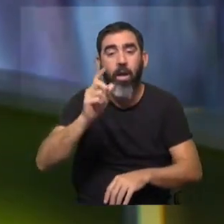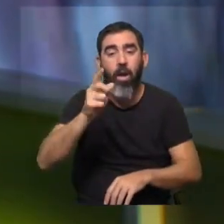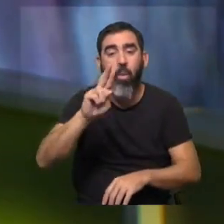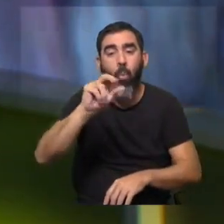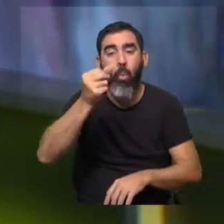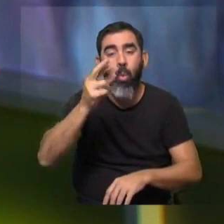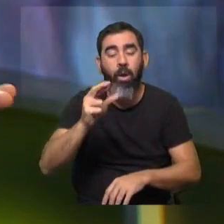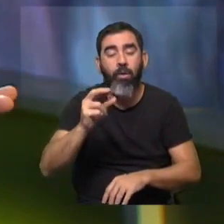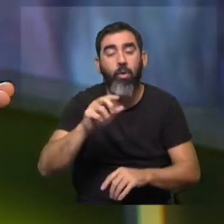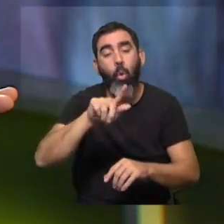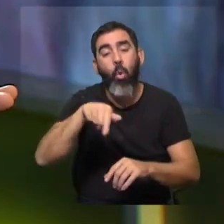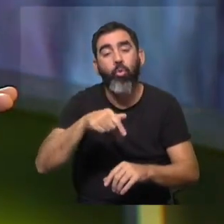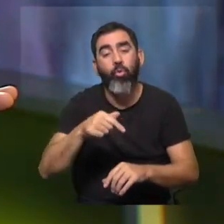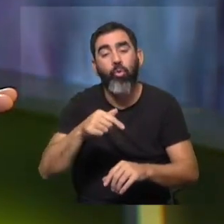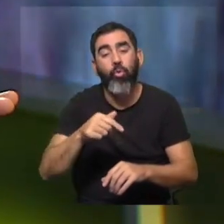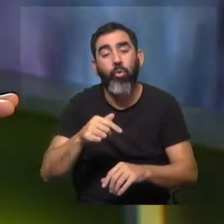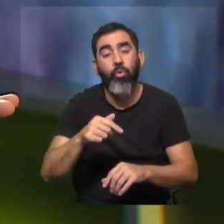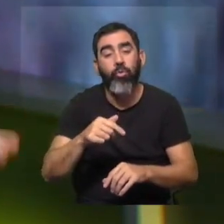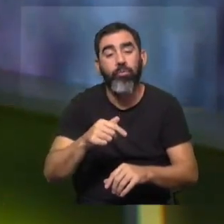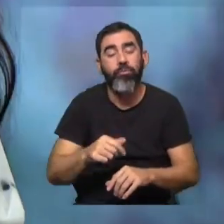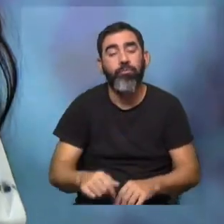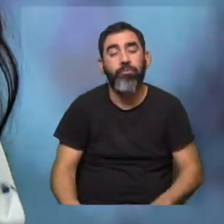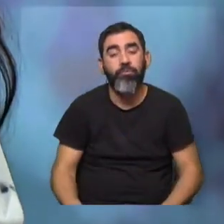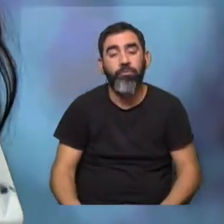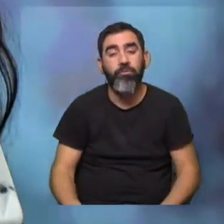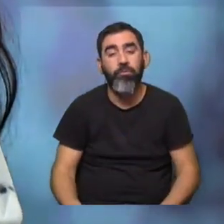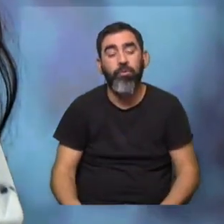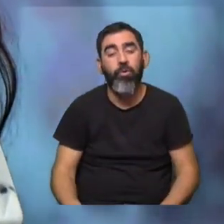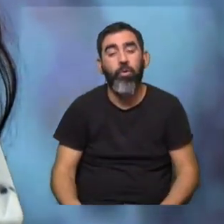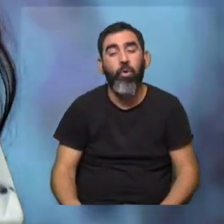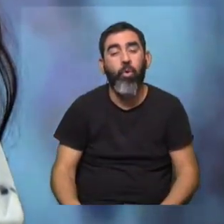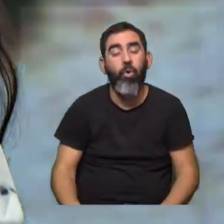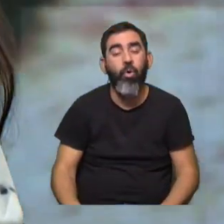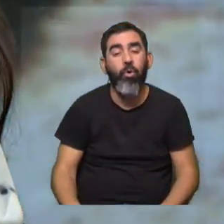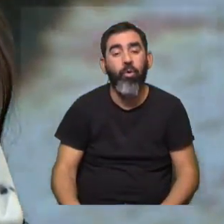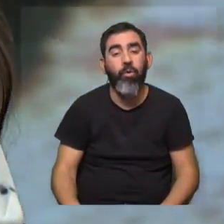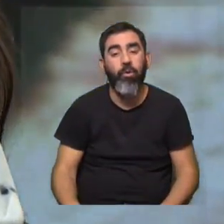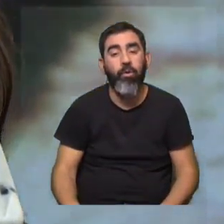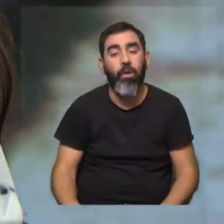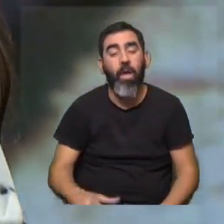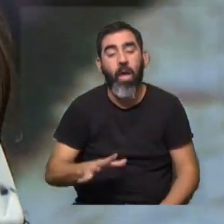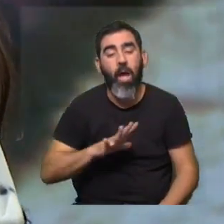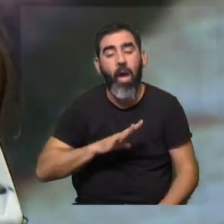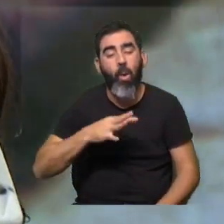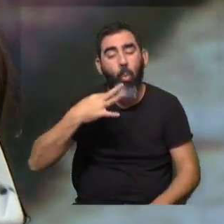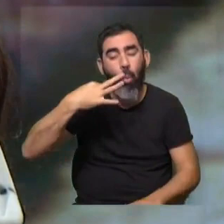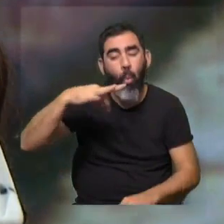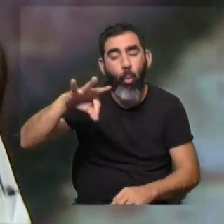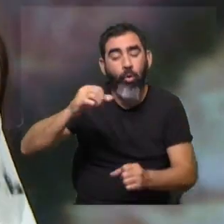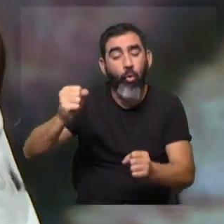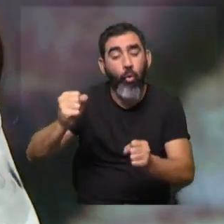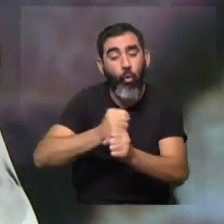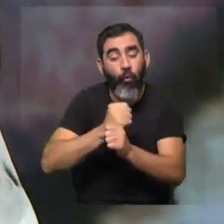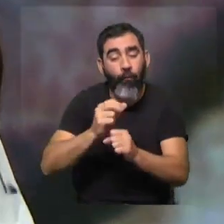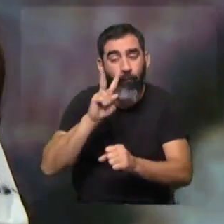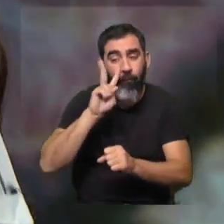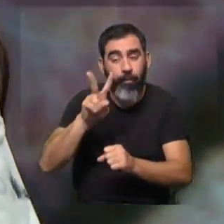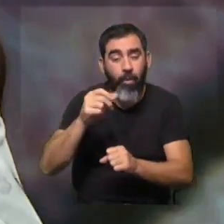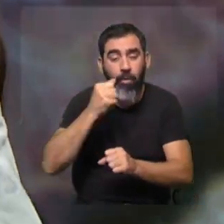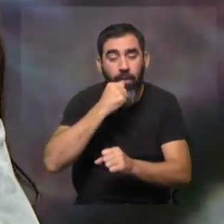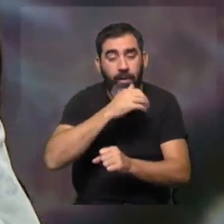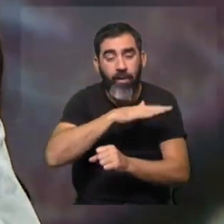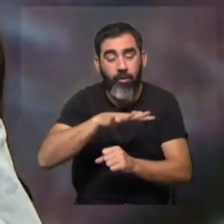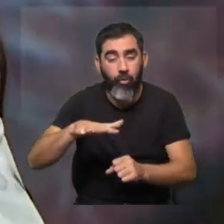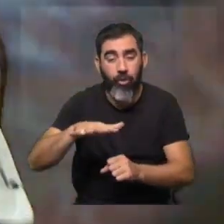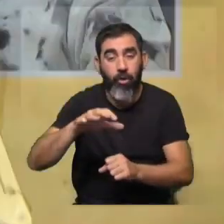poco más acá, pero también en el 50, creo. Sí, el ocelote en realidad tenemos un único registro confirmado para el país a lo largo de toda la historia y después